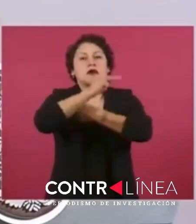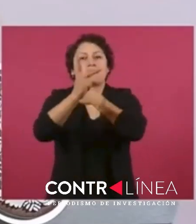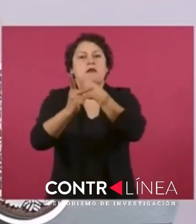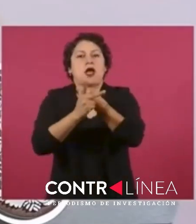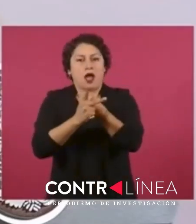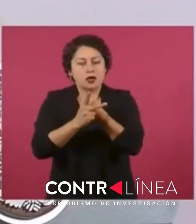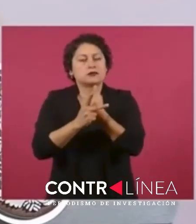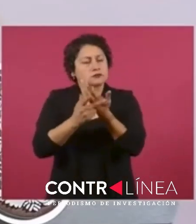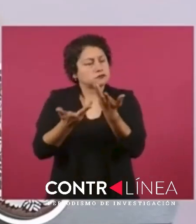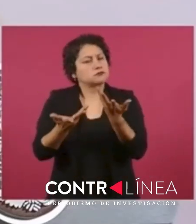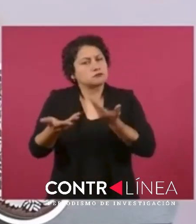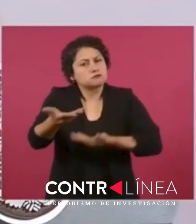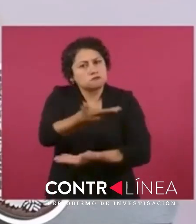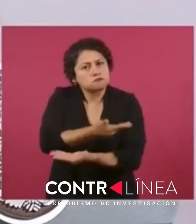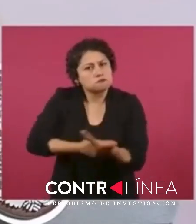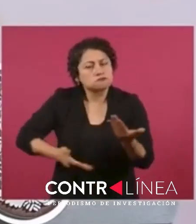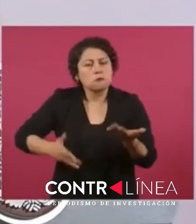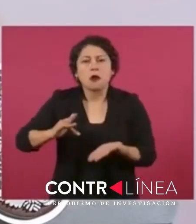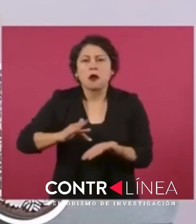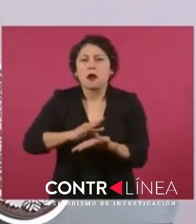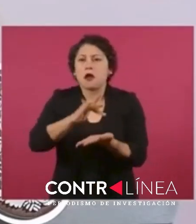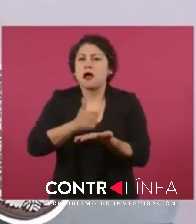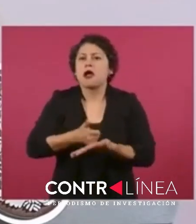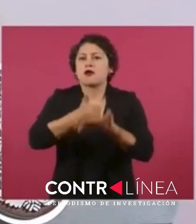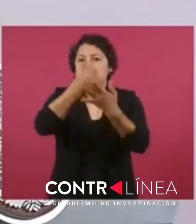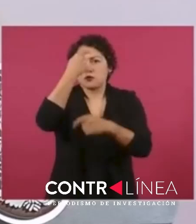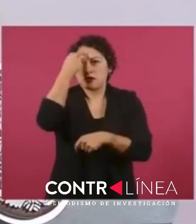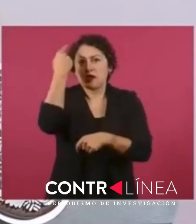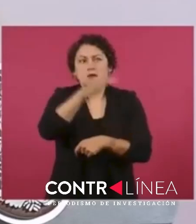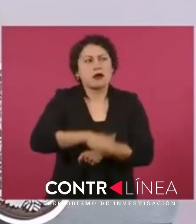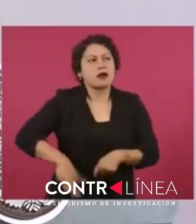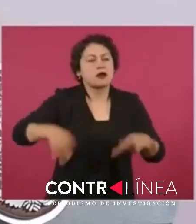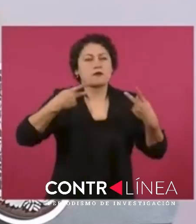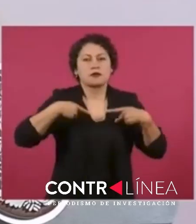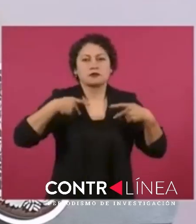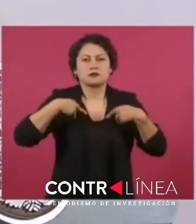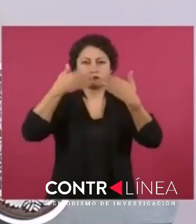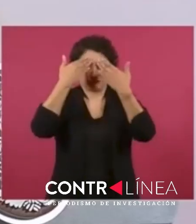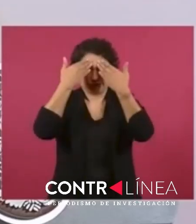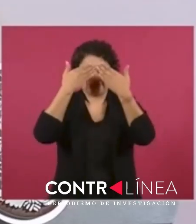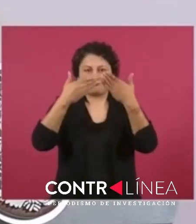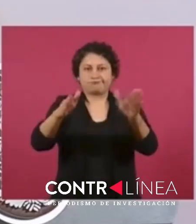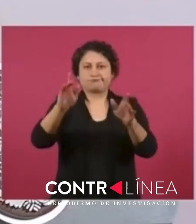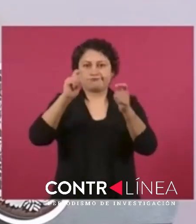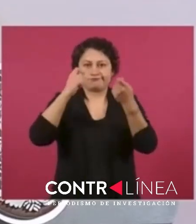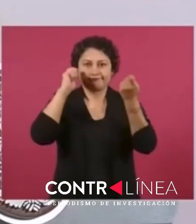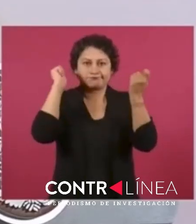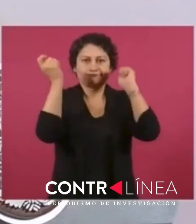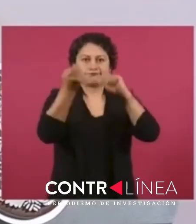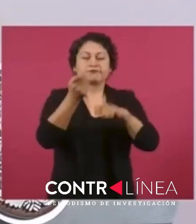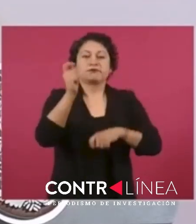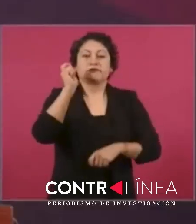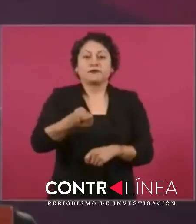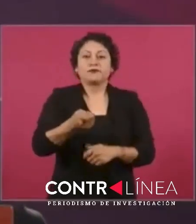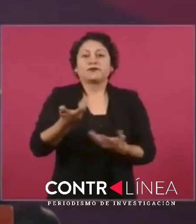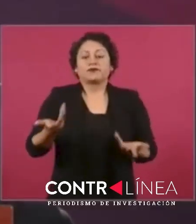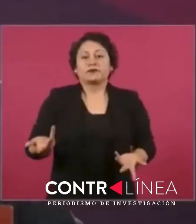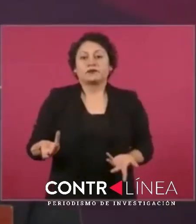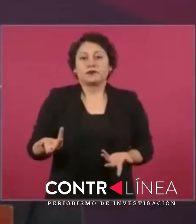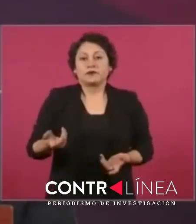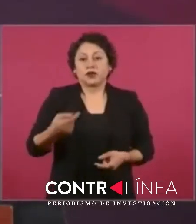trabajo a la construcción y a la toma de conciencia. Quizá habrá que recordar que un antecedente de John Kenneth